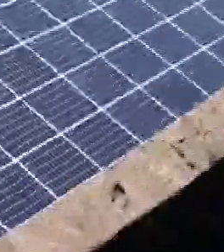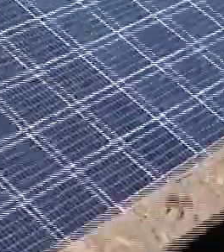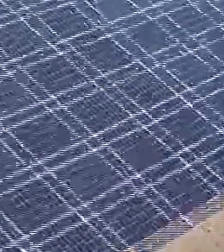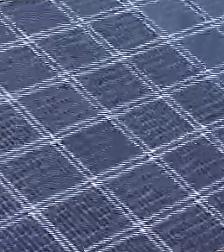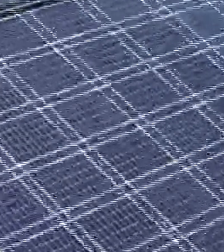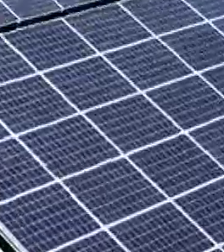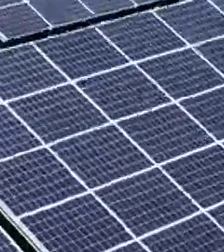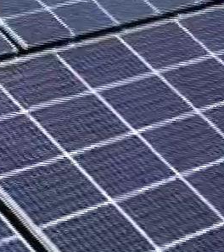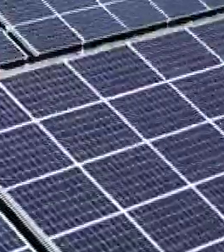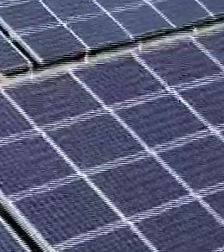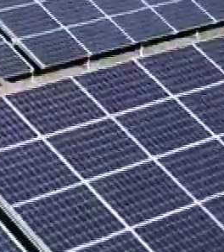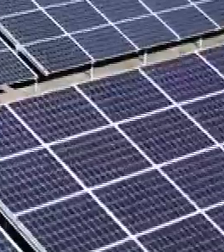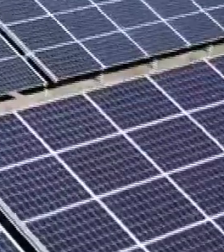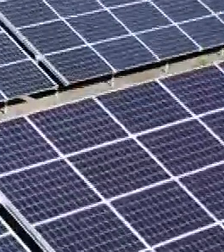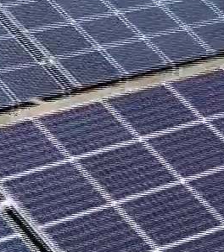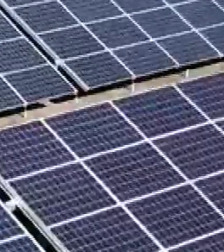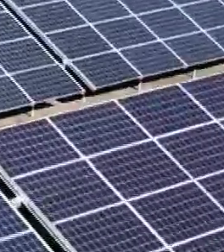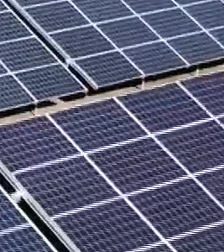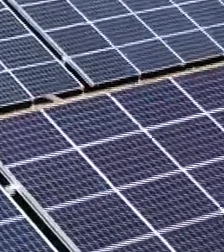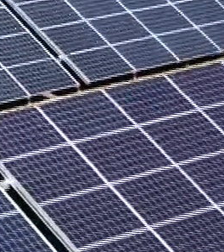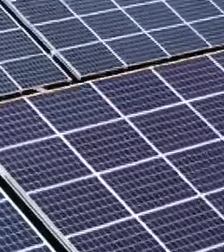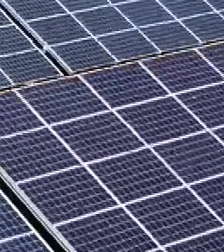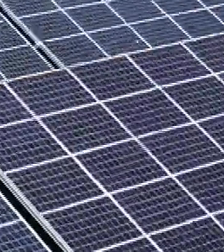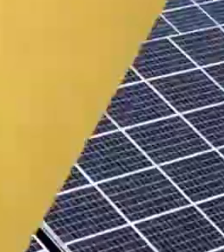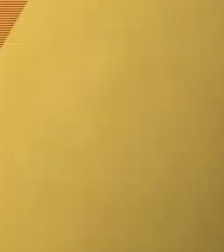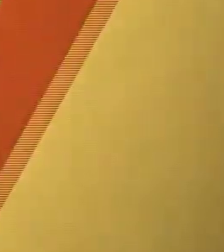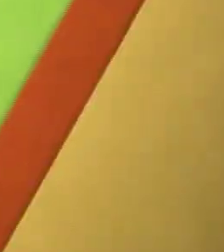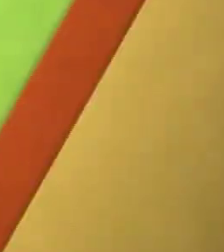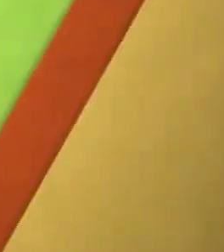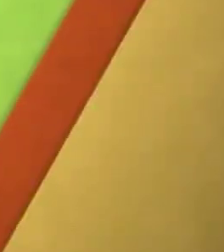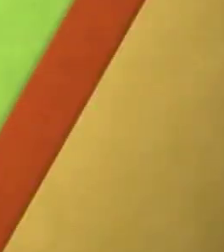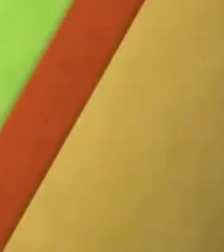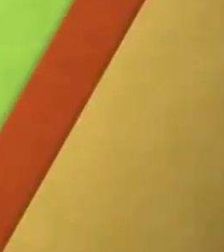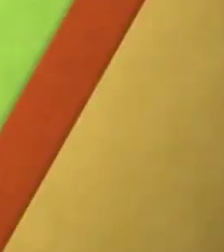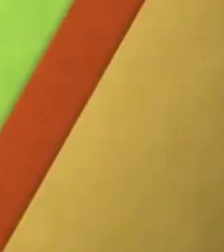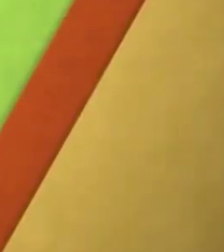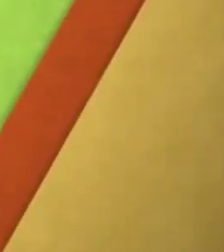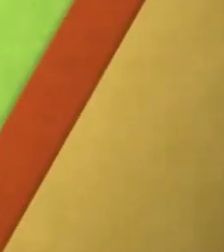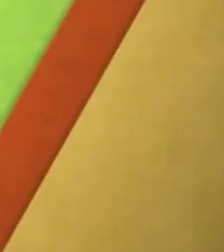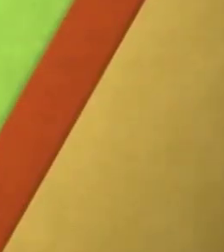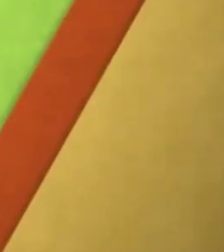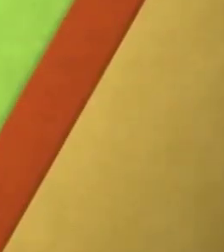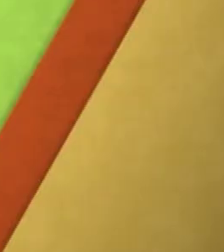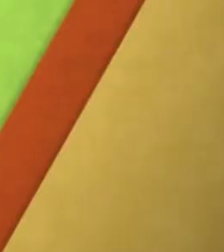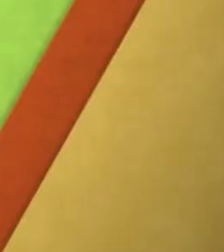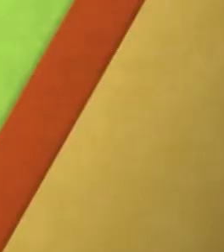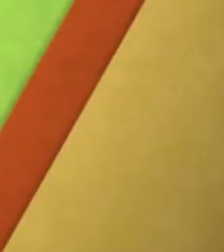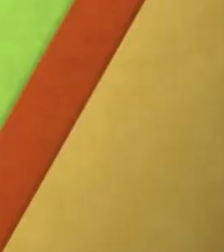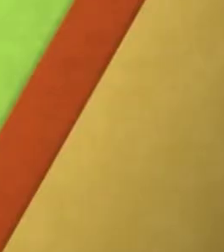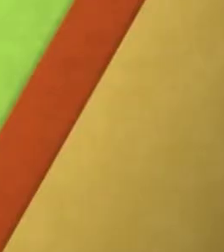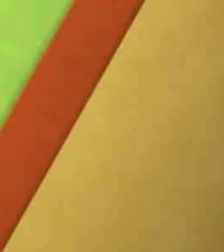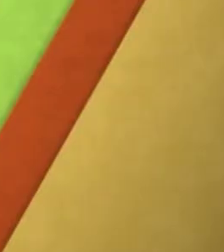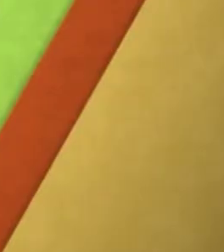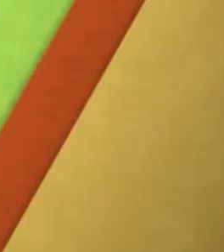para empresas que buscan optimizar costos de energía y reducir su huella de carbono. Fuente propia de energía, independencia de